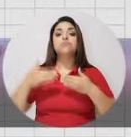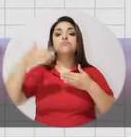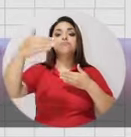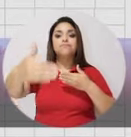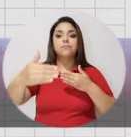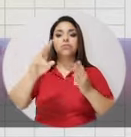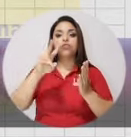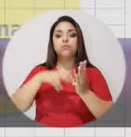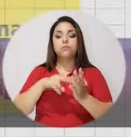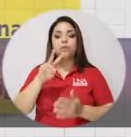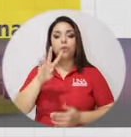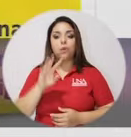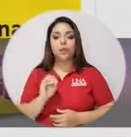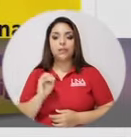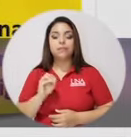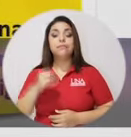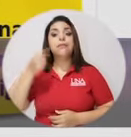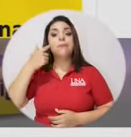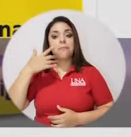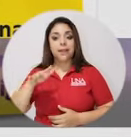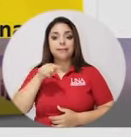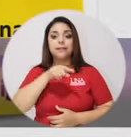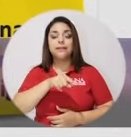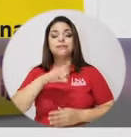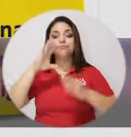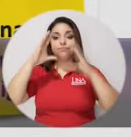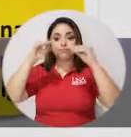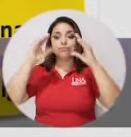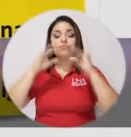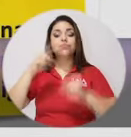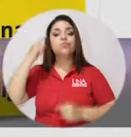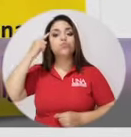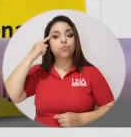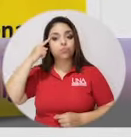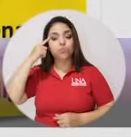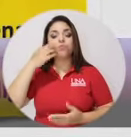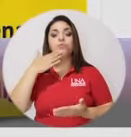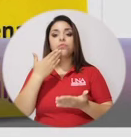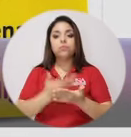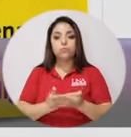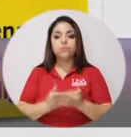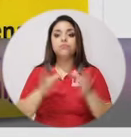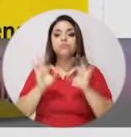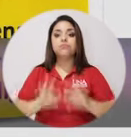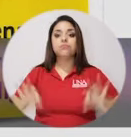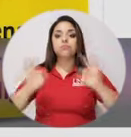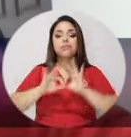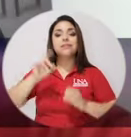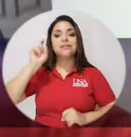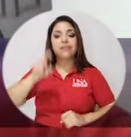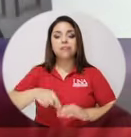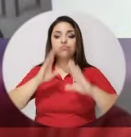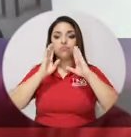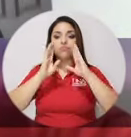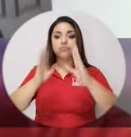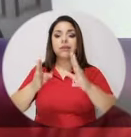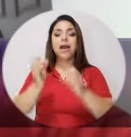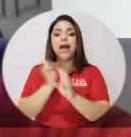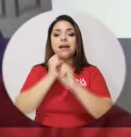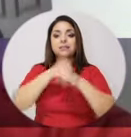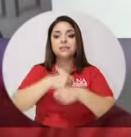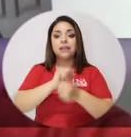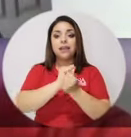el 2040. Y me parece que es un informe muy reflexivo, ¿verdad? Muy sugerente de que tenemos que tomar